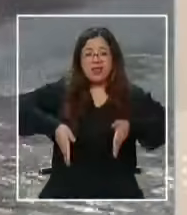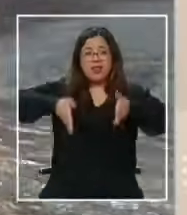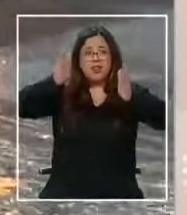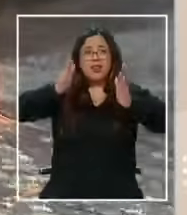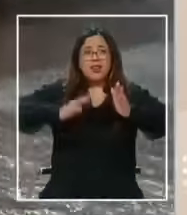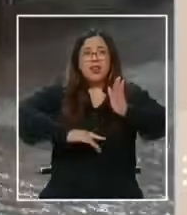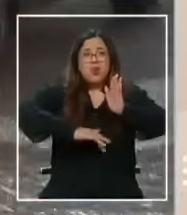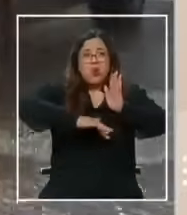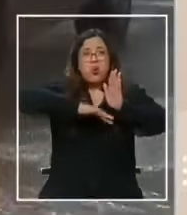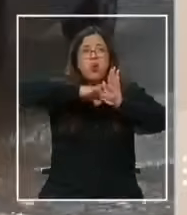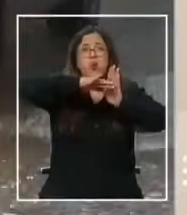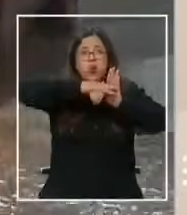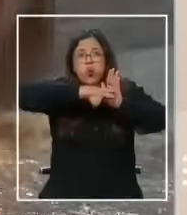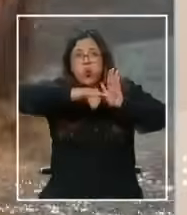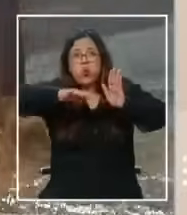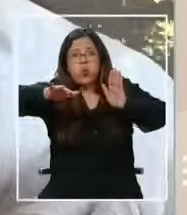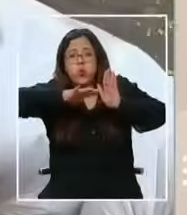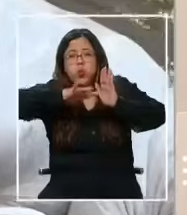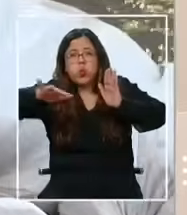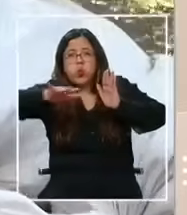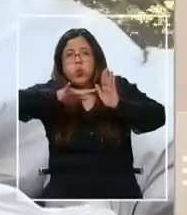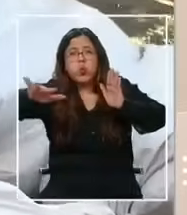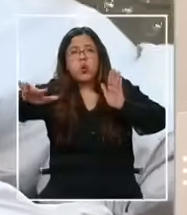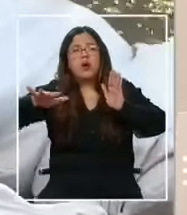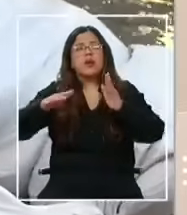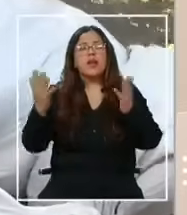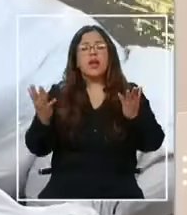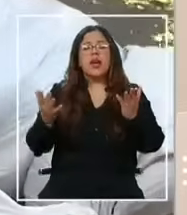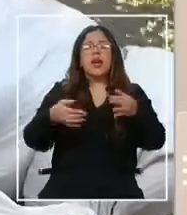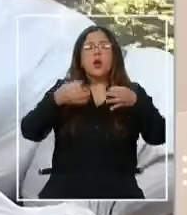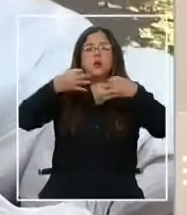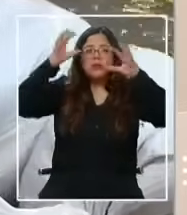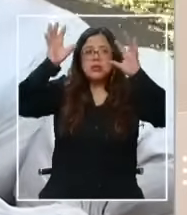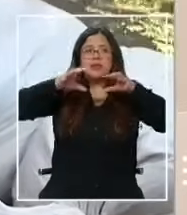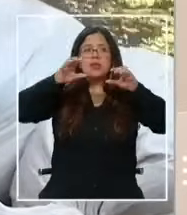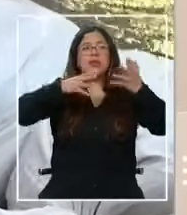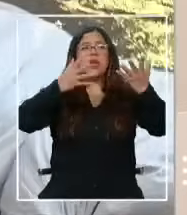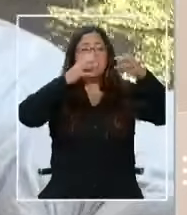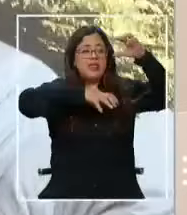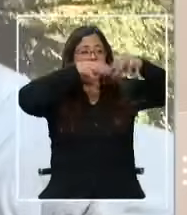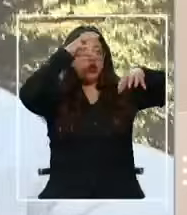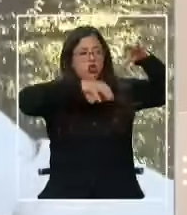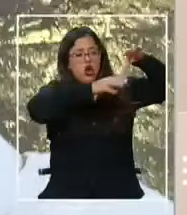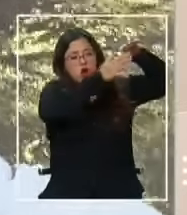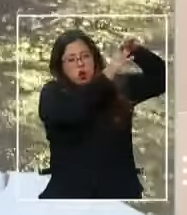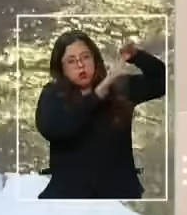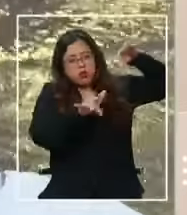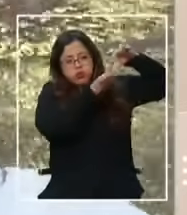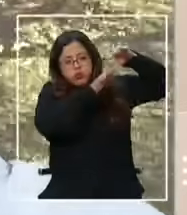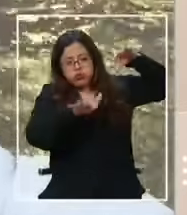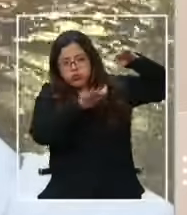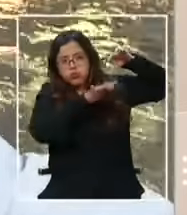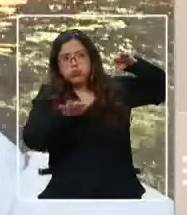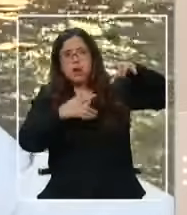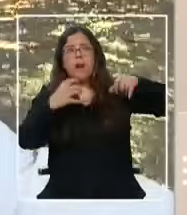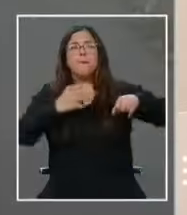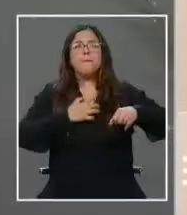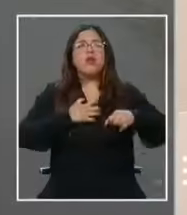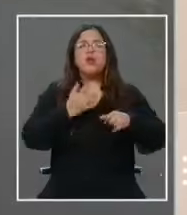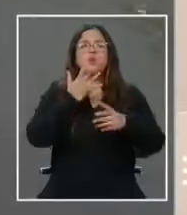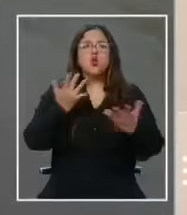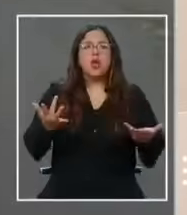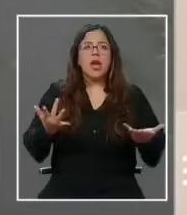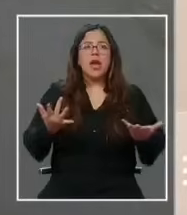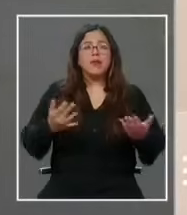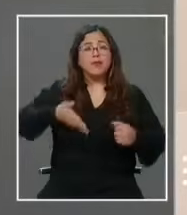negado parcialmente durante el día fundamentalmente porque el agua baja desde los cerros porque es el temor de los vecinos porque en el